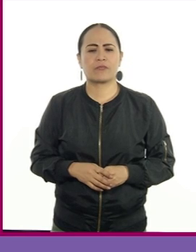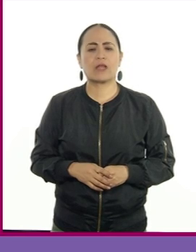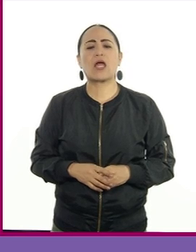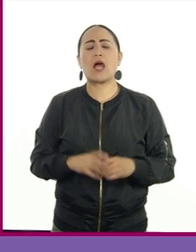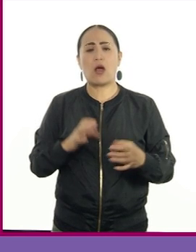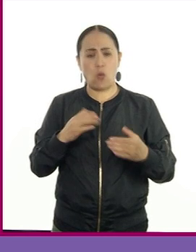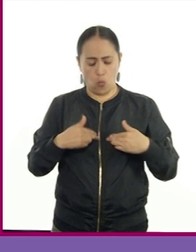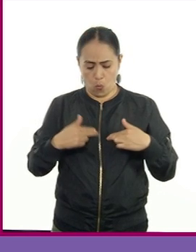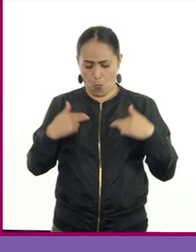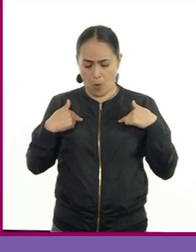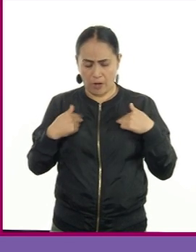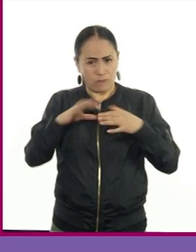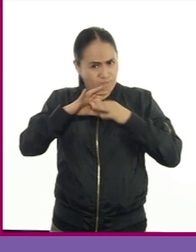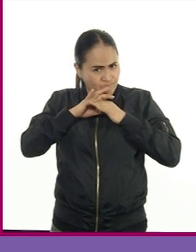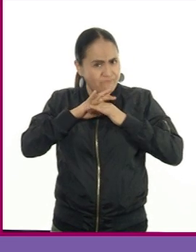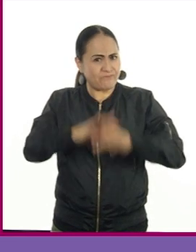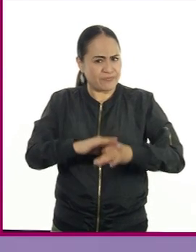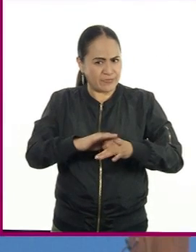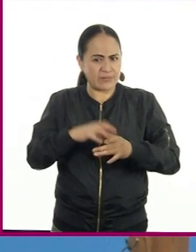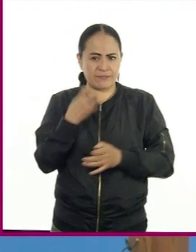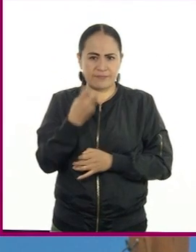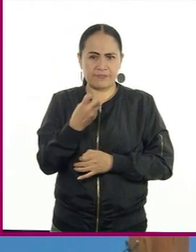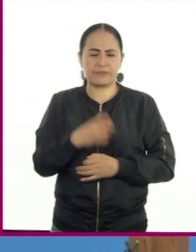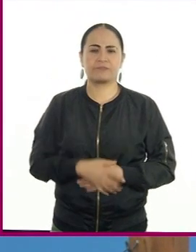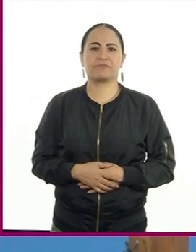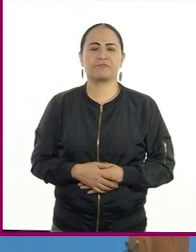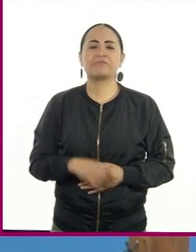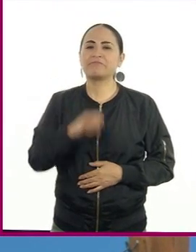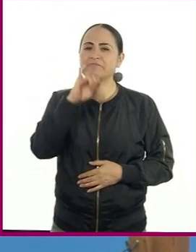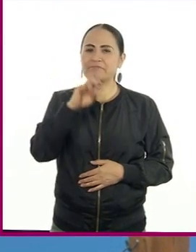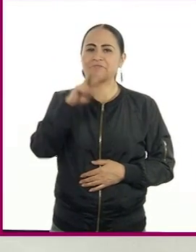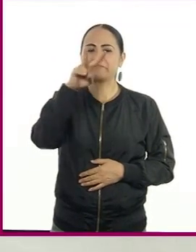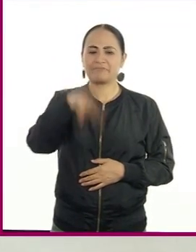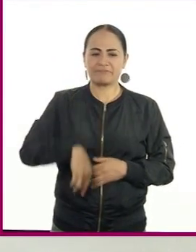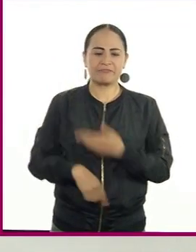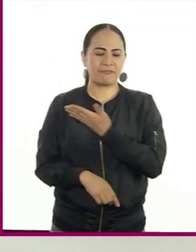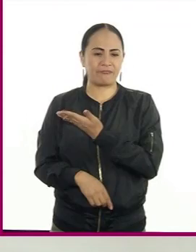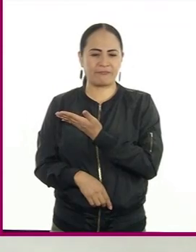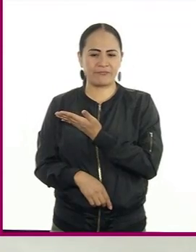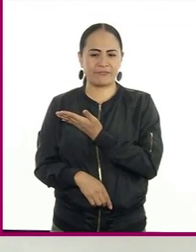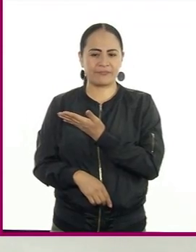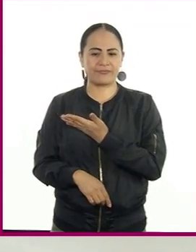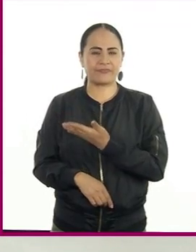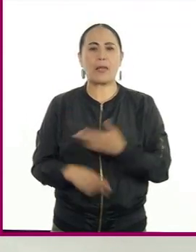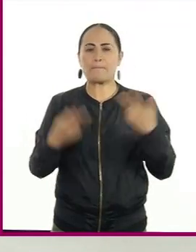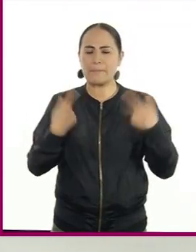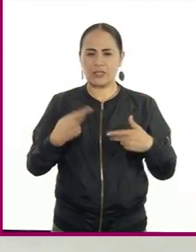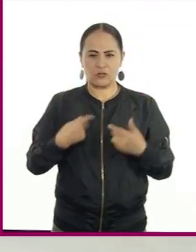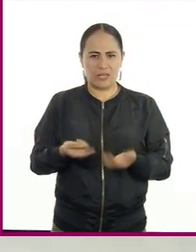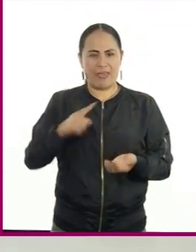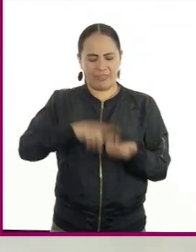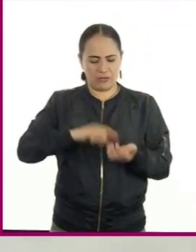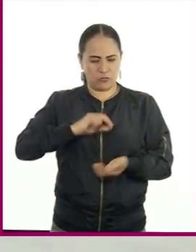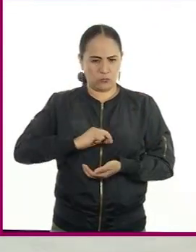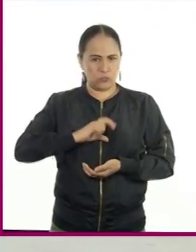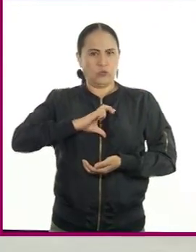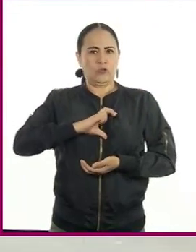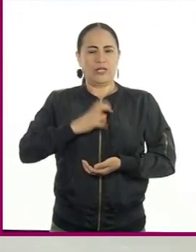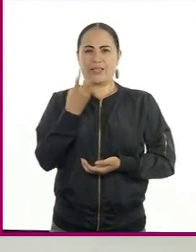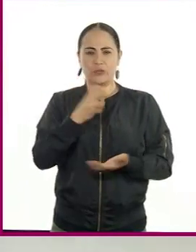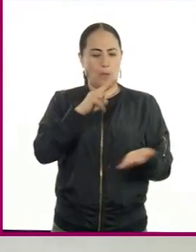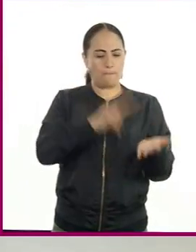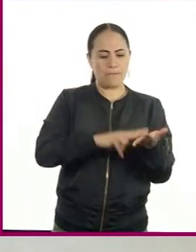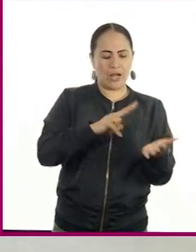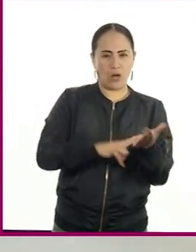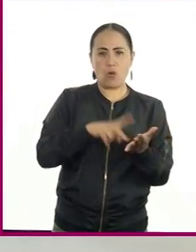humana. Excelente, maestro. Entonces, la dignidad humana es un valor y un derecho innato